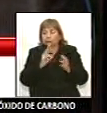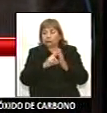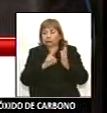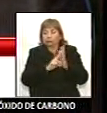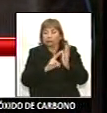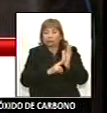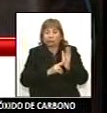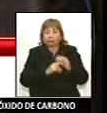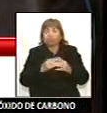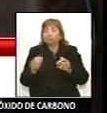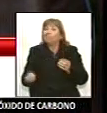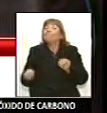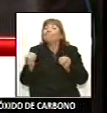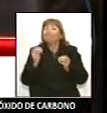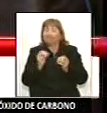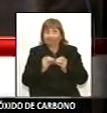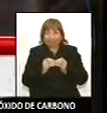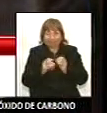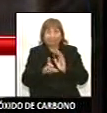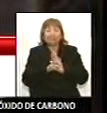reglamentarias, incluyendo la ley